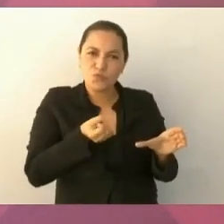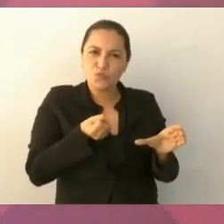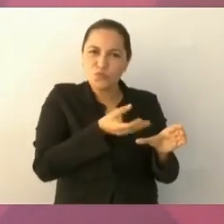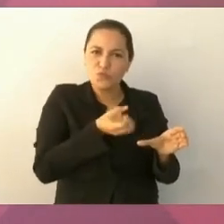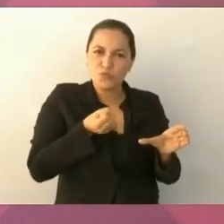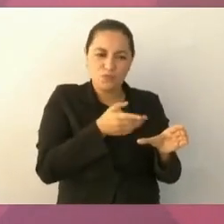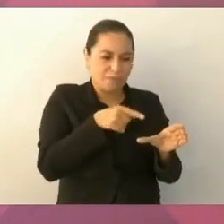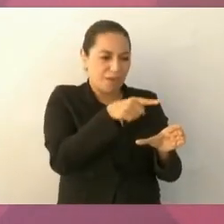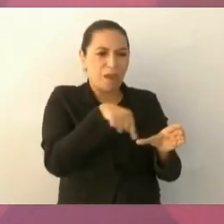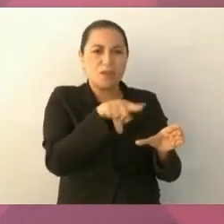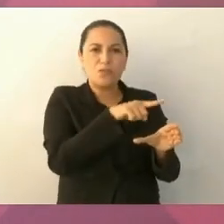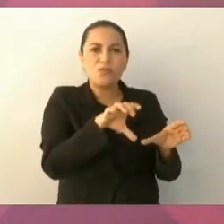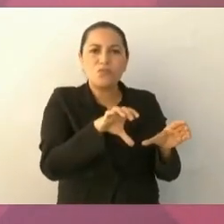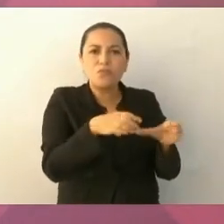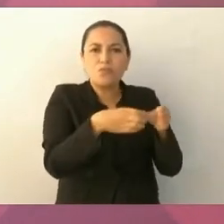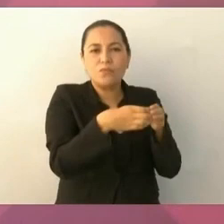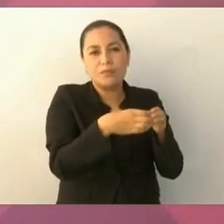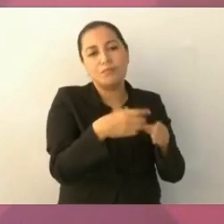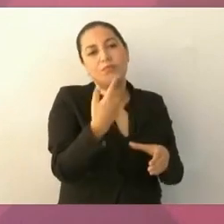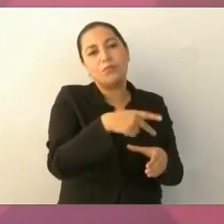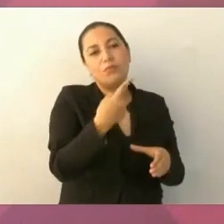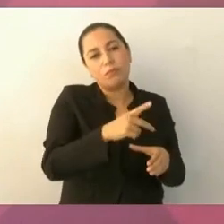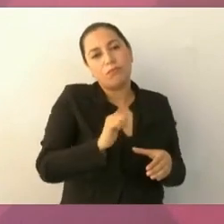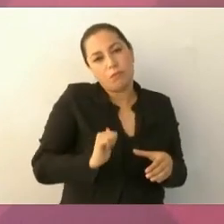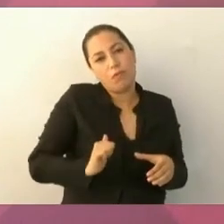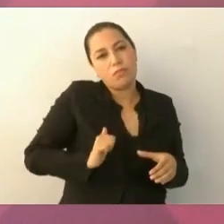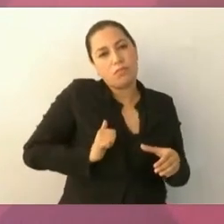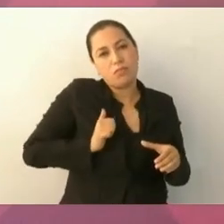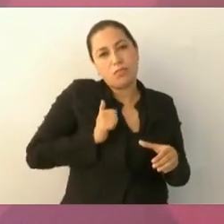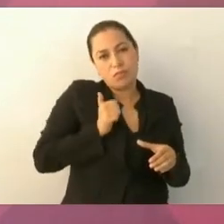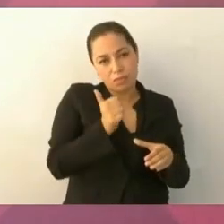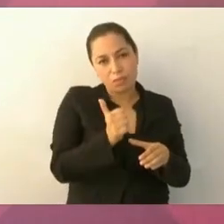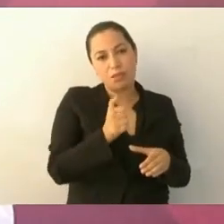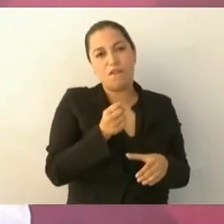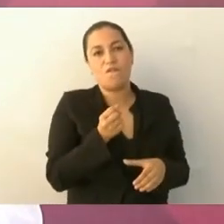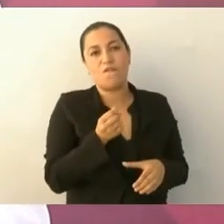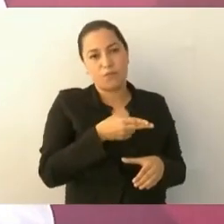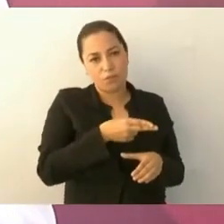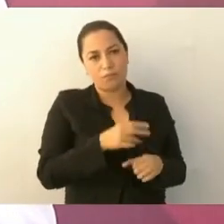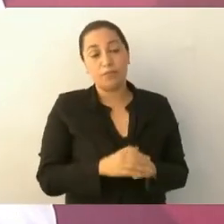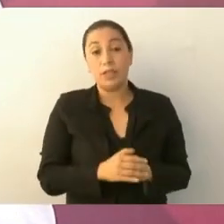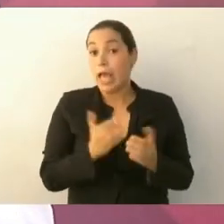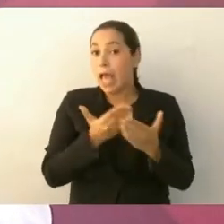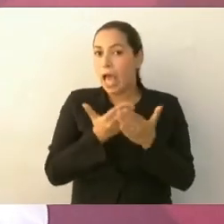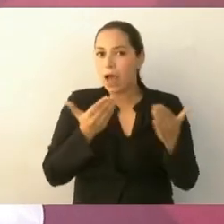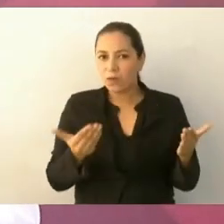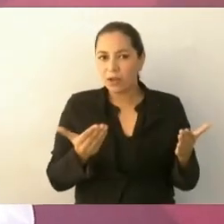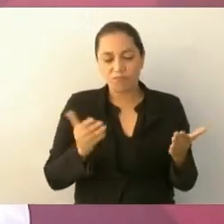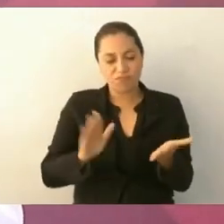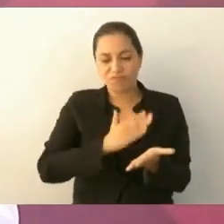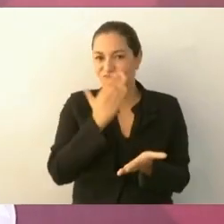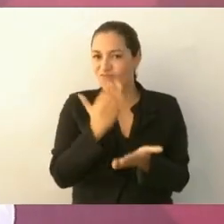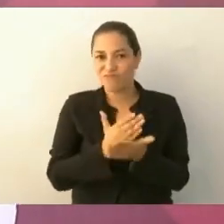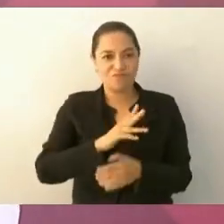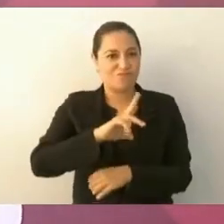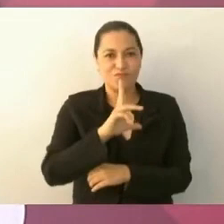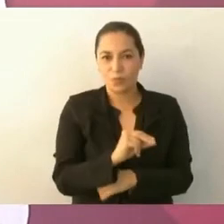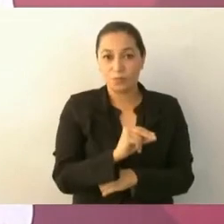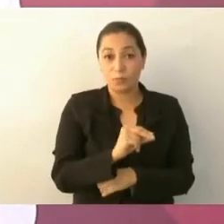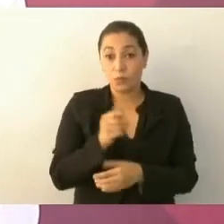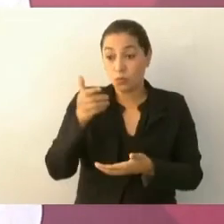que hacían su agosto. Ahora no. Ahora lo que se tiene se